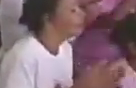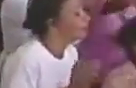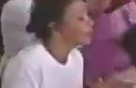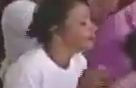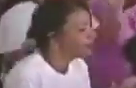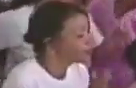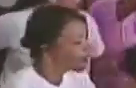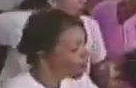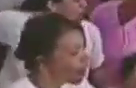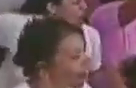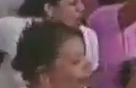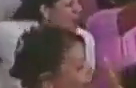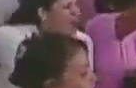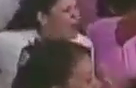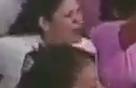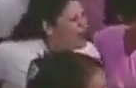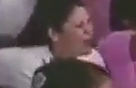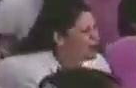Moros.